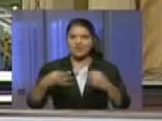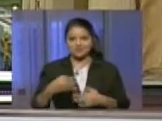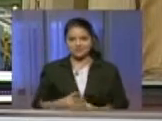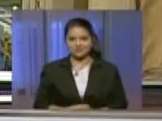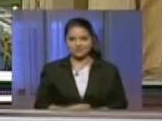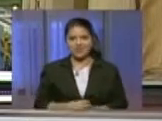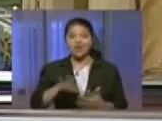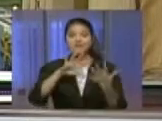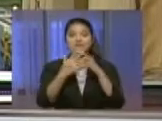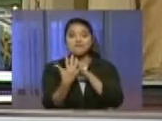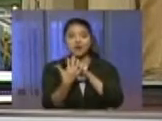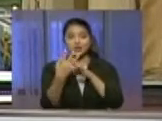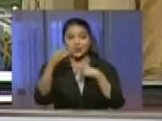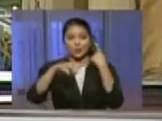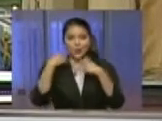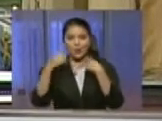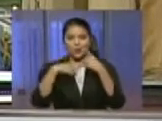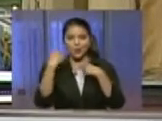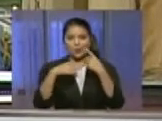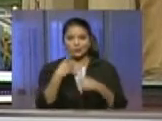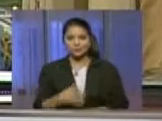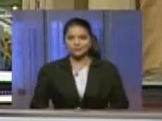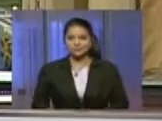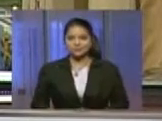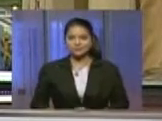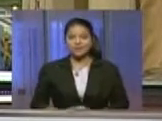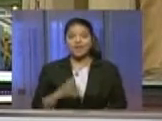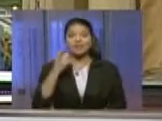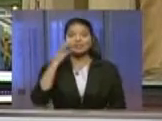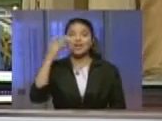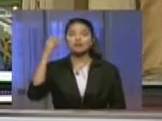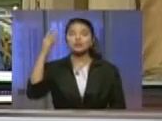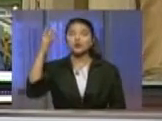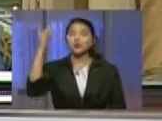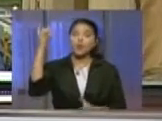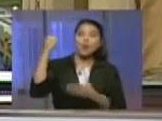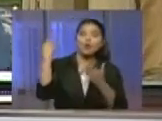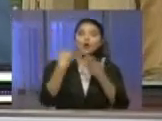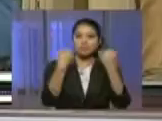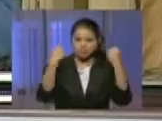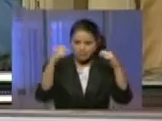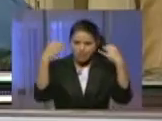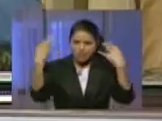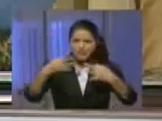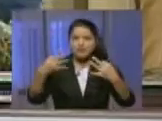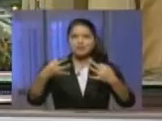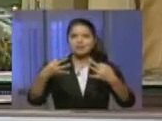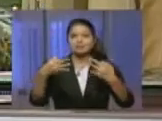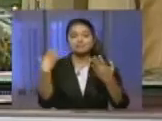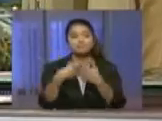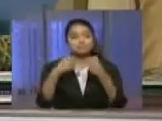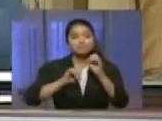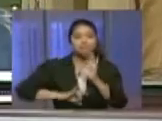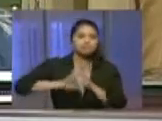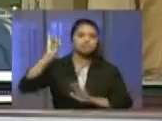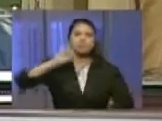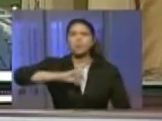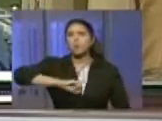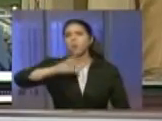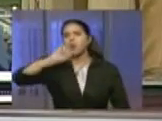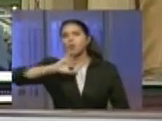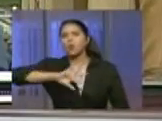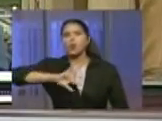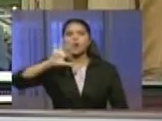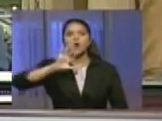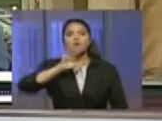barrio nuevo barrio tricolor del sueño a la realidad y de la realidad se dispara en el Horizonte del